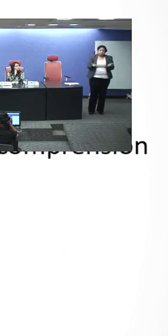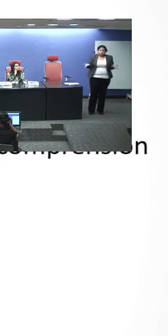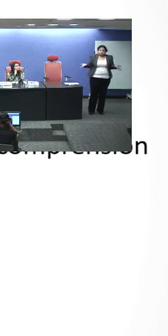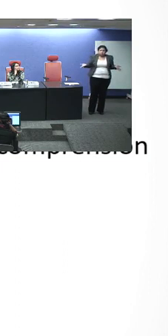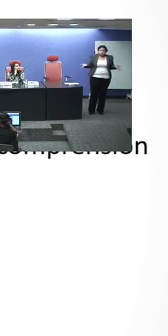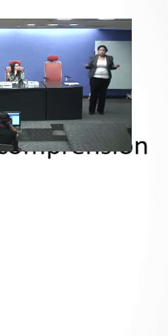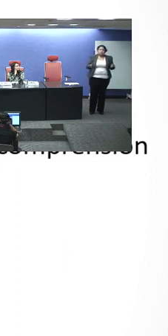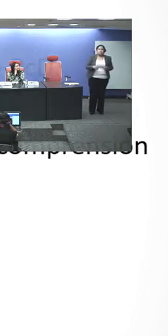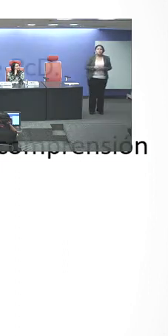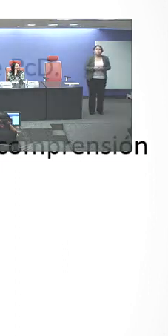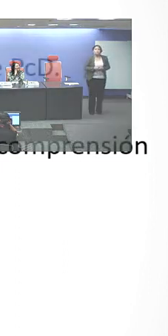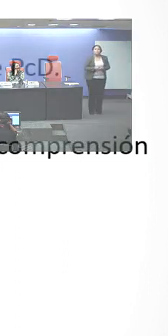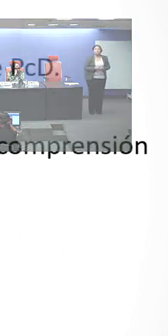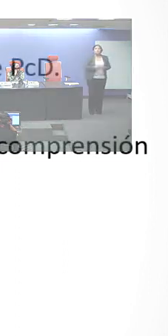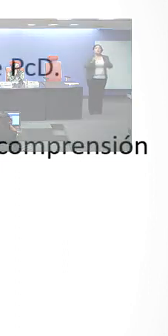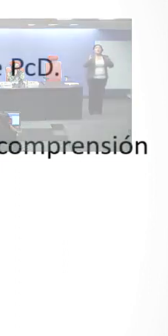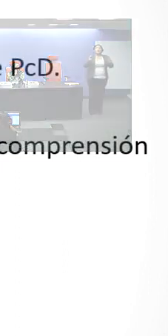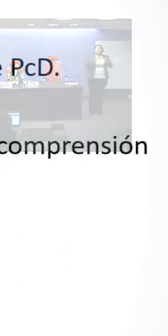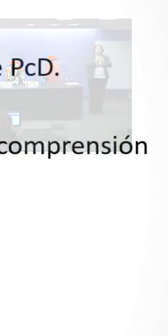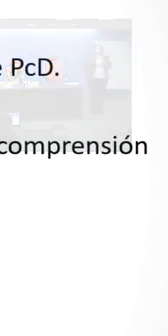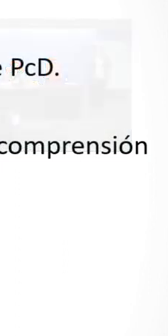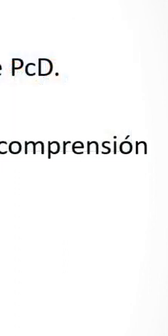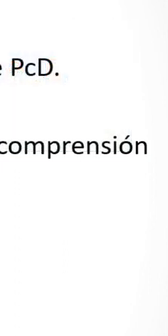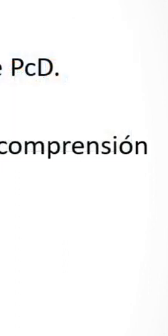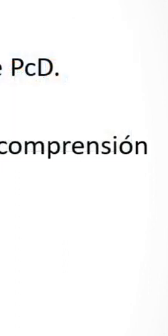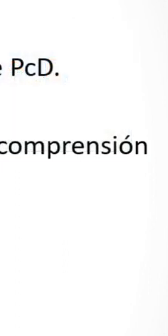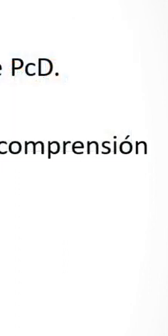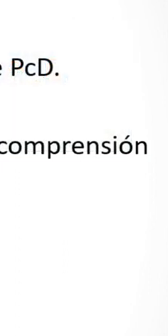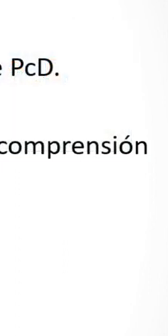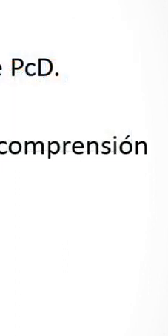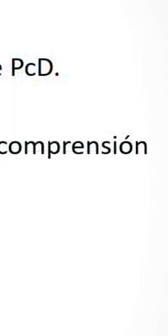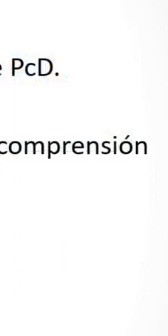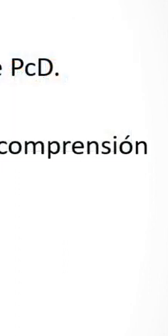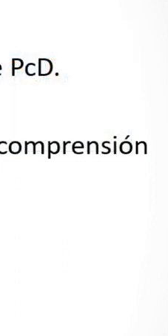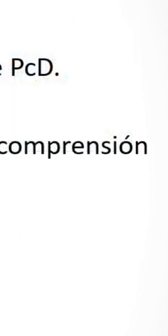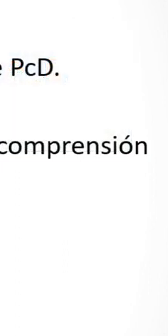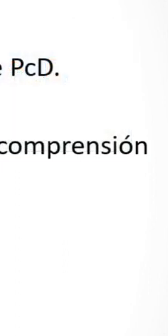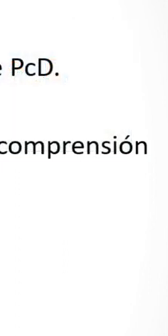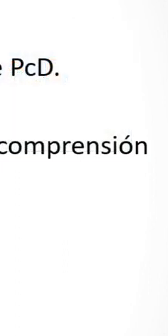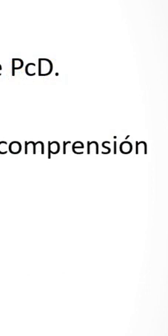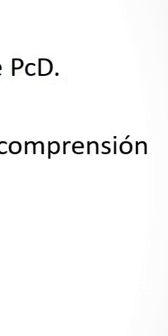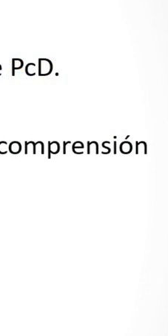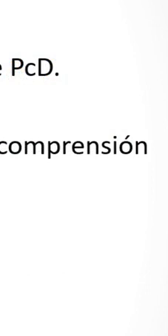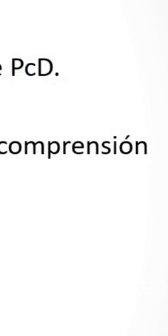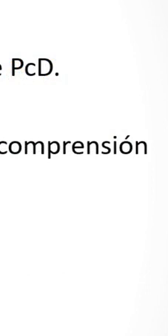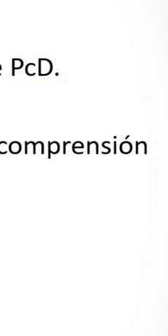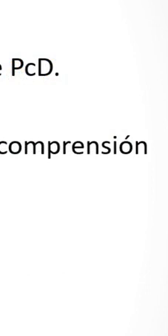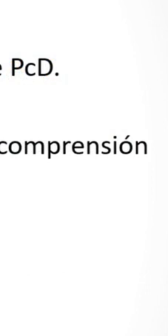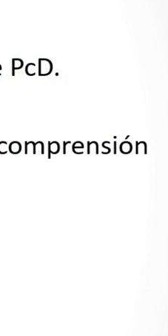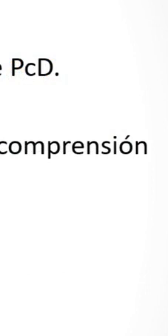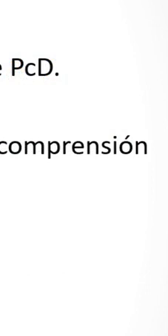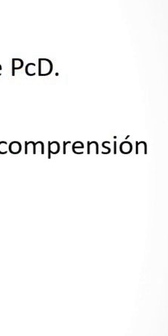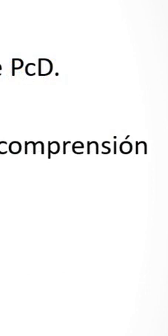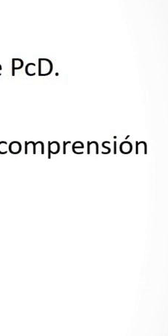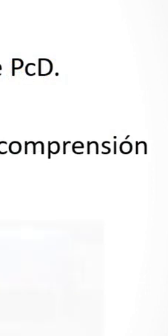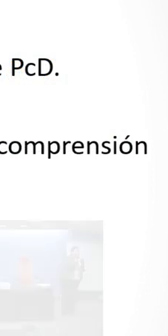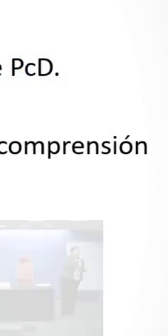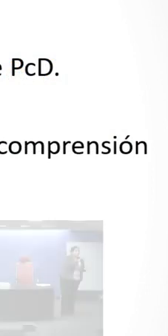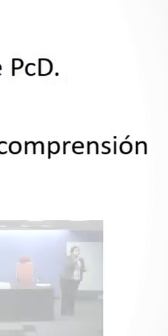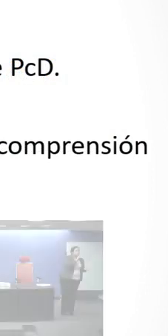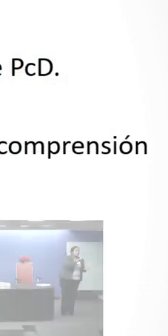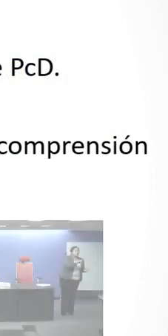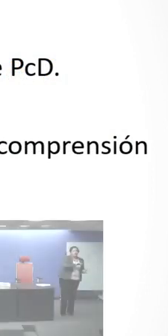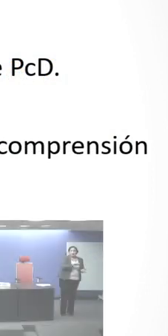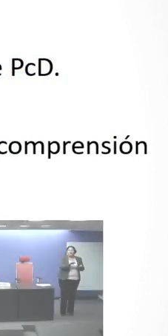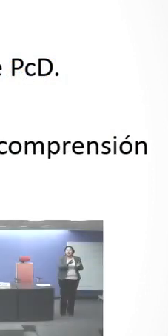¿Cuáles son los riesgos de mudar demasiado pronto de un término de discapacidad a la diversidad funcional? Que hay una